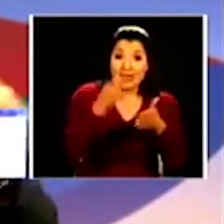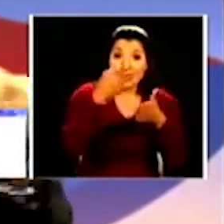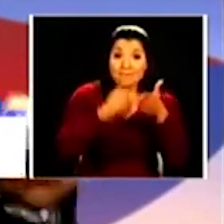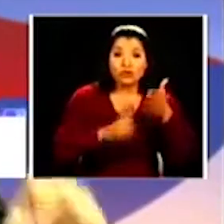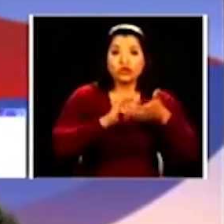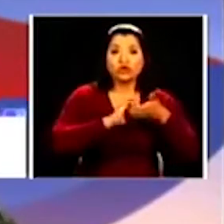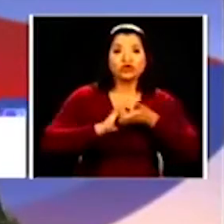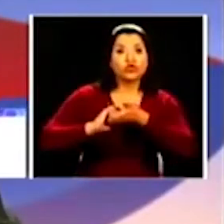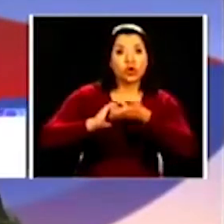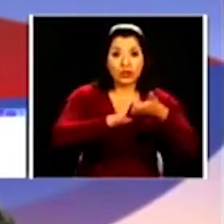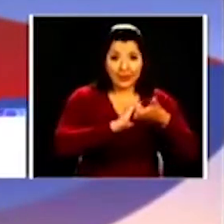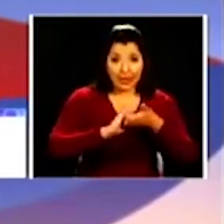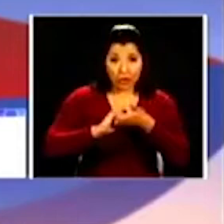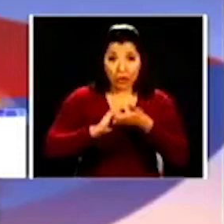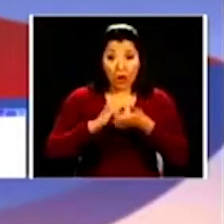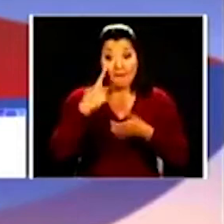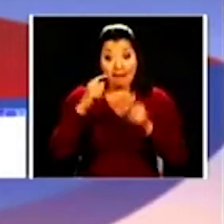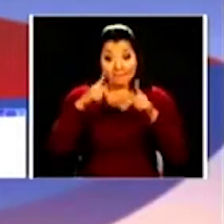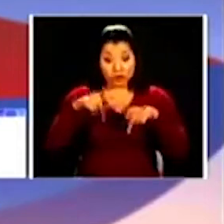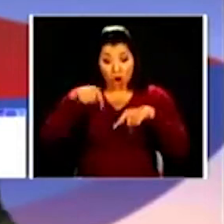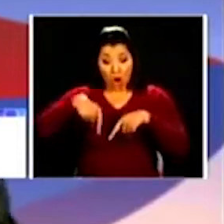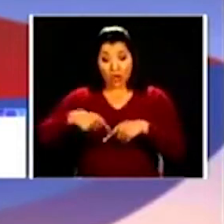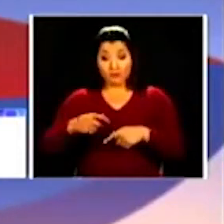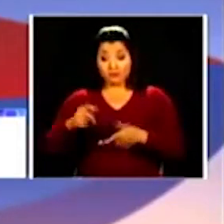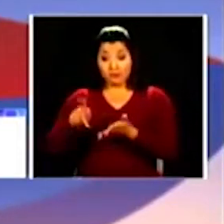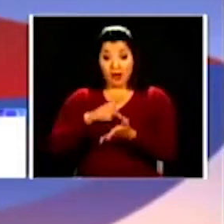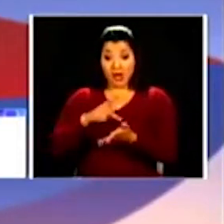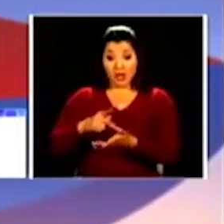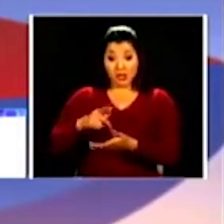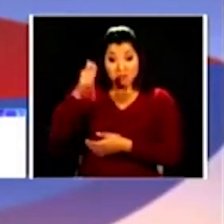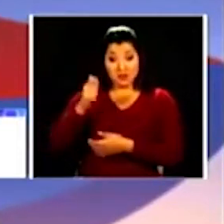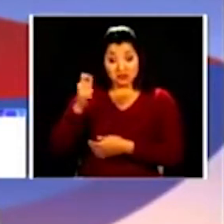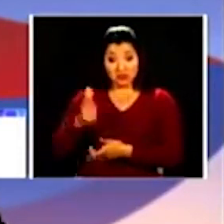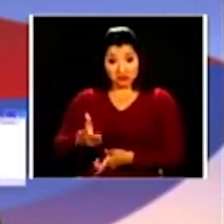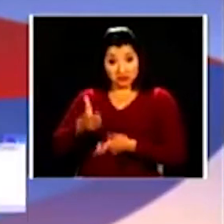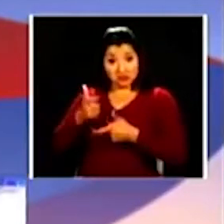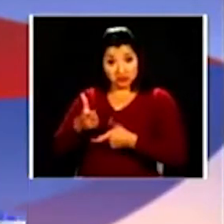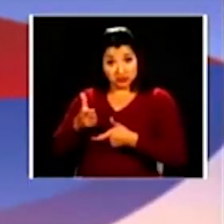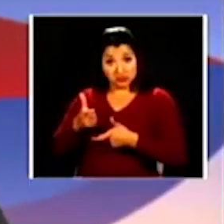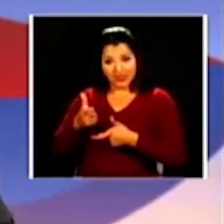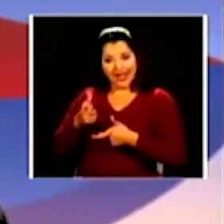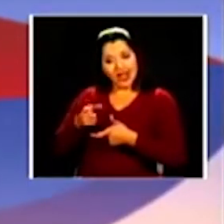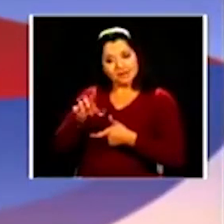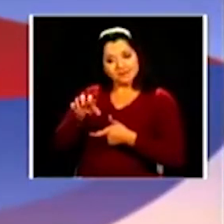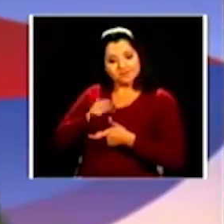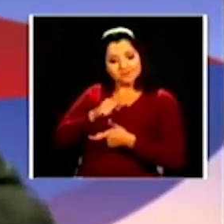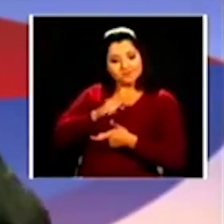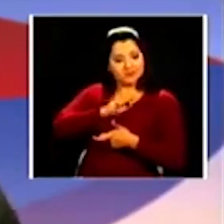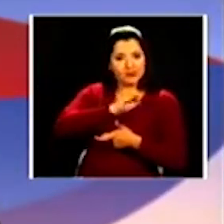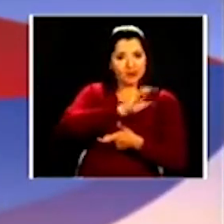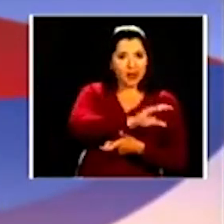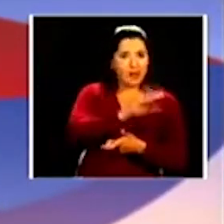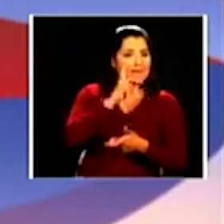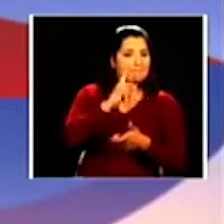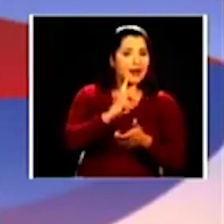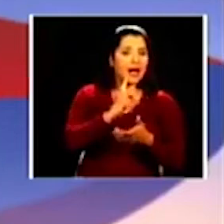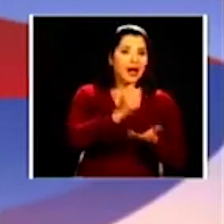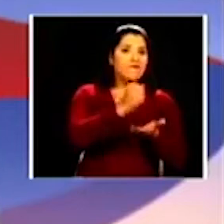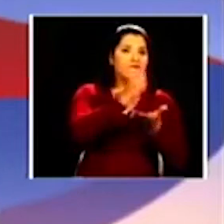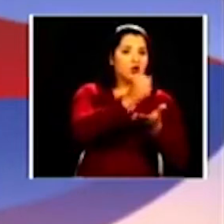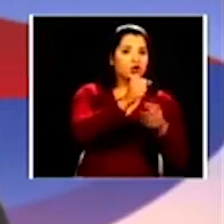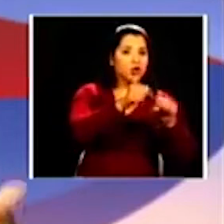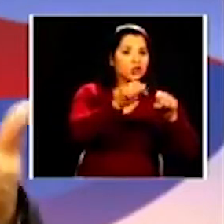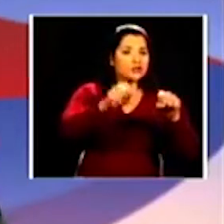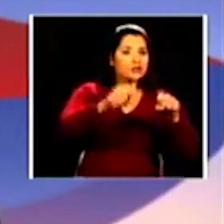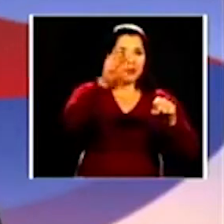para los que hoy tienen una pensión de lujo y para los que la lleguen a tener en el futuro, porque lo que necesitamos es atacar este problema. El pueblo no quiere más pensiones